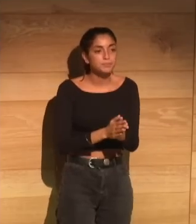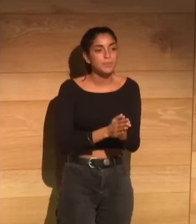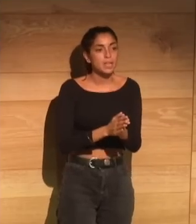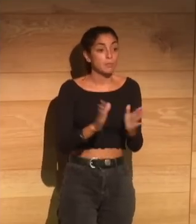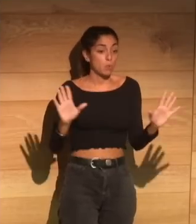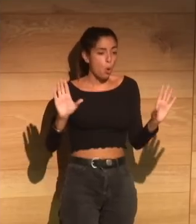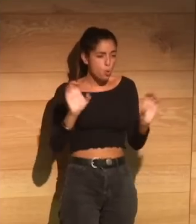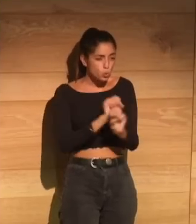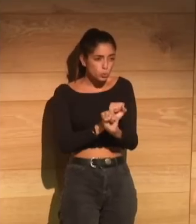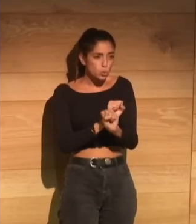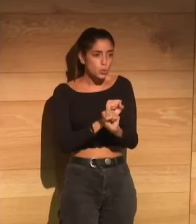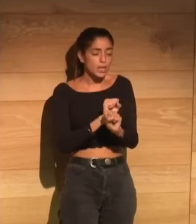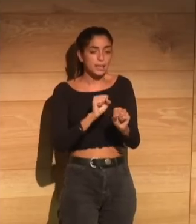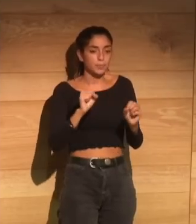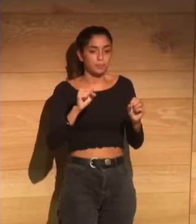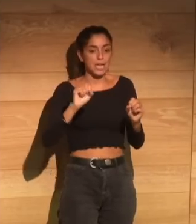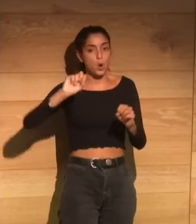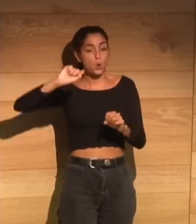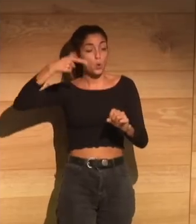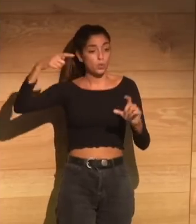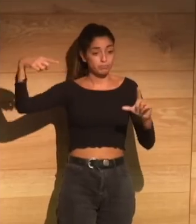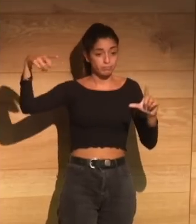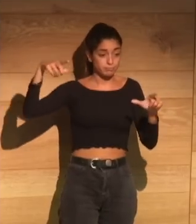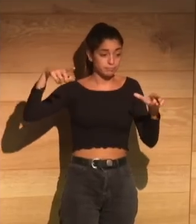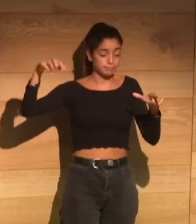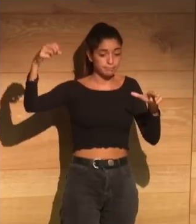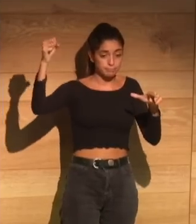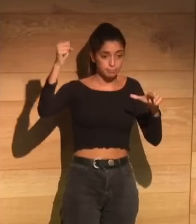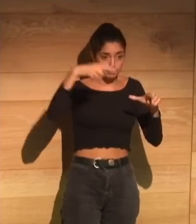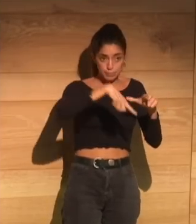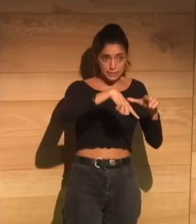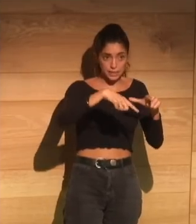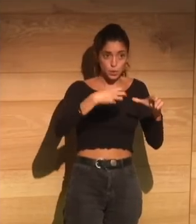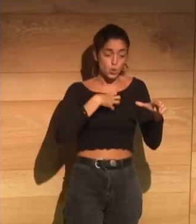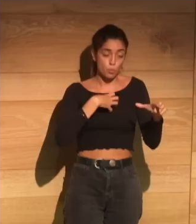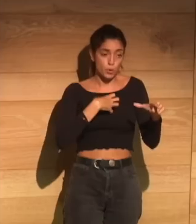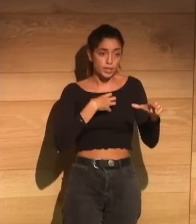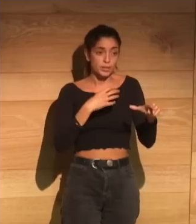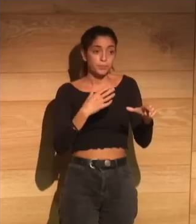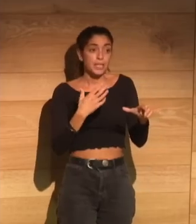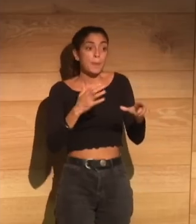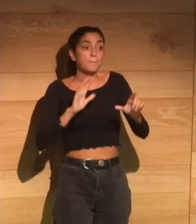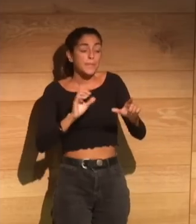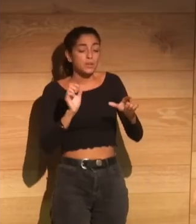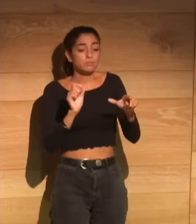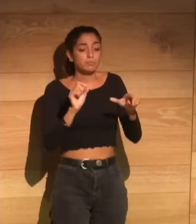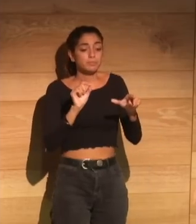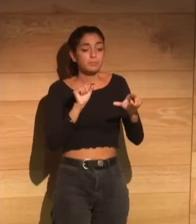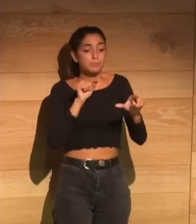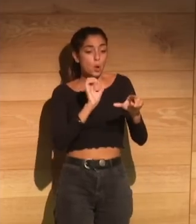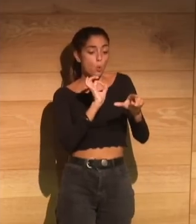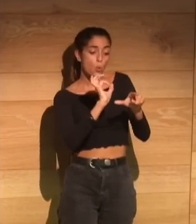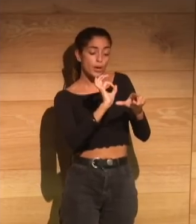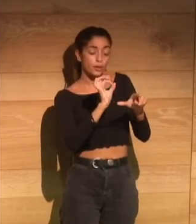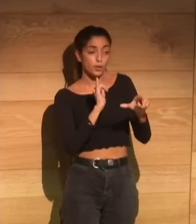opaca, completamente opaca, que no permita que entre la luz, en la que se perfora un agujerito, sin más. Pues ese